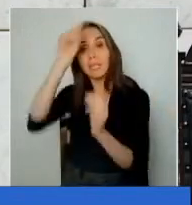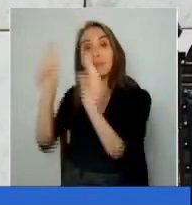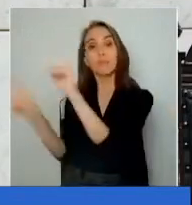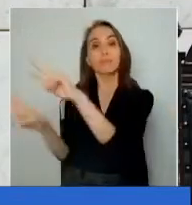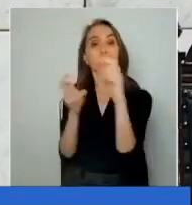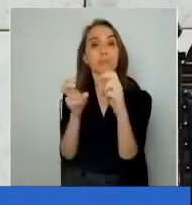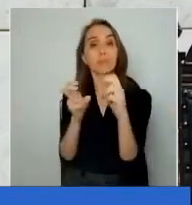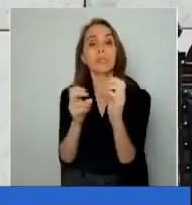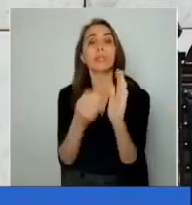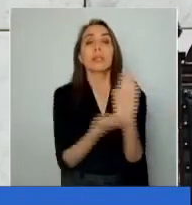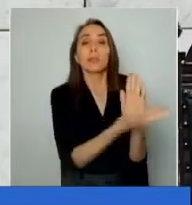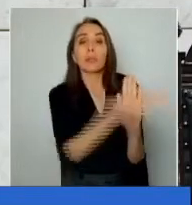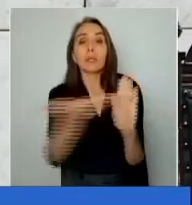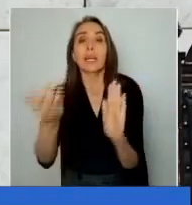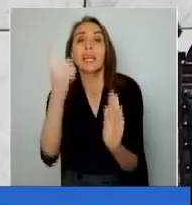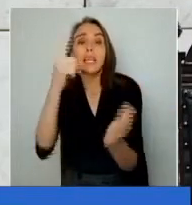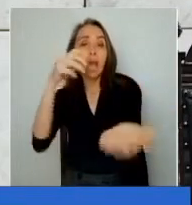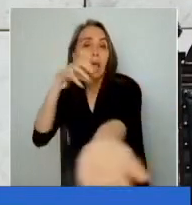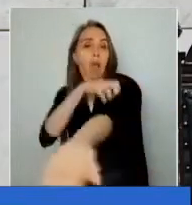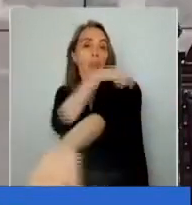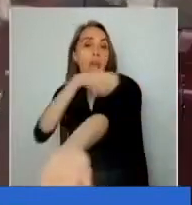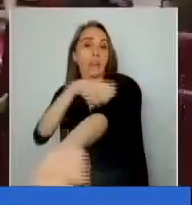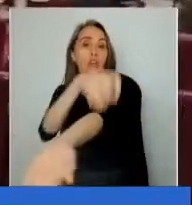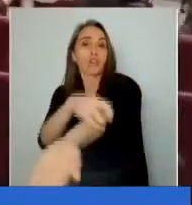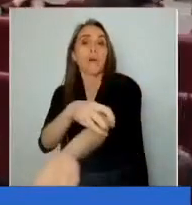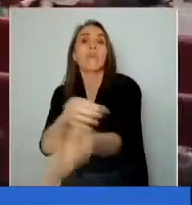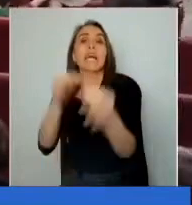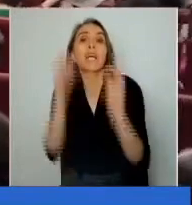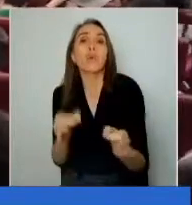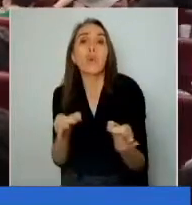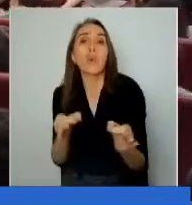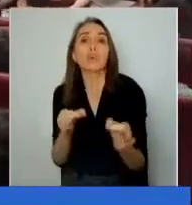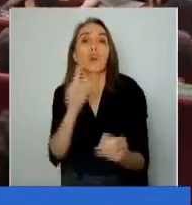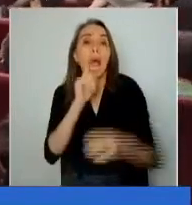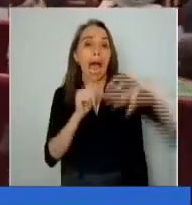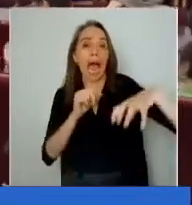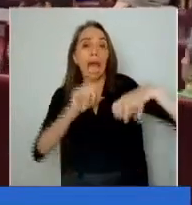territorial por fin justicia territorial